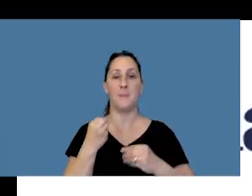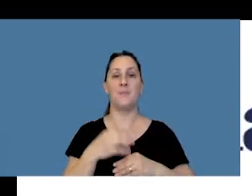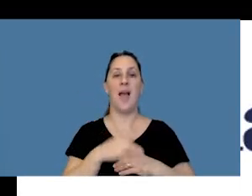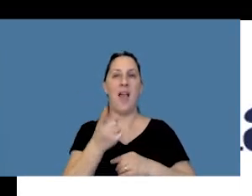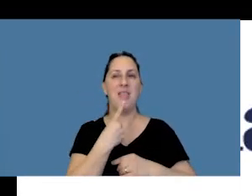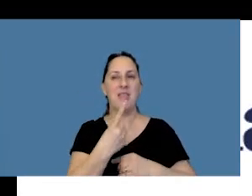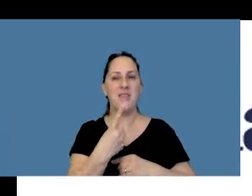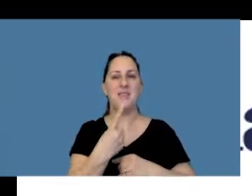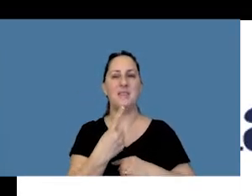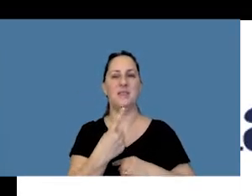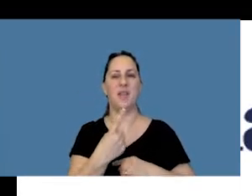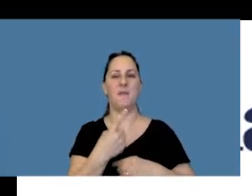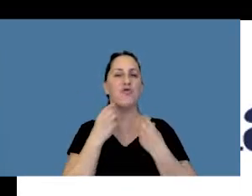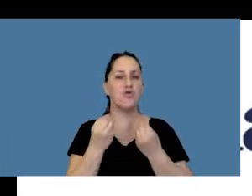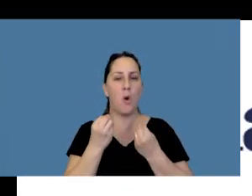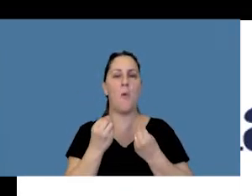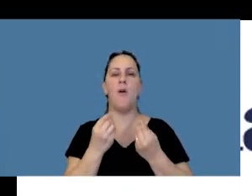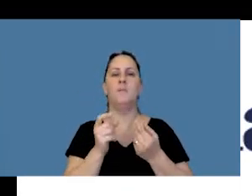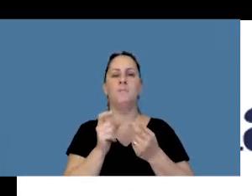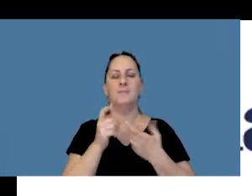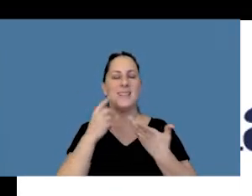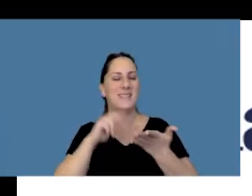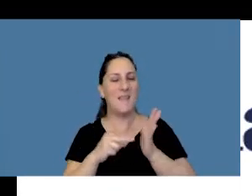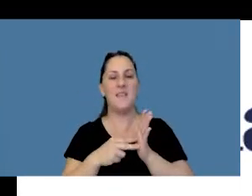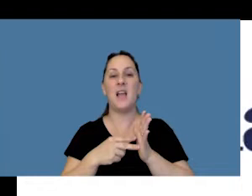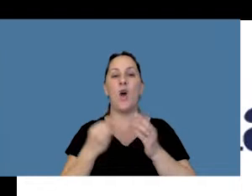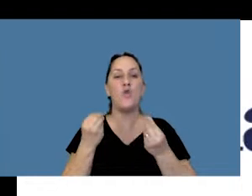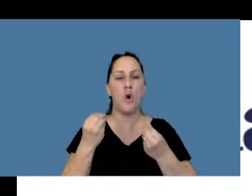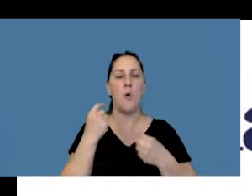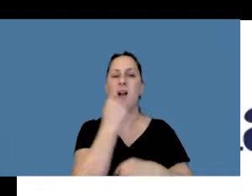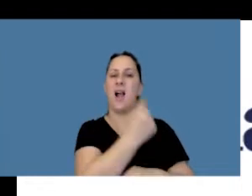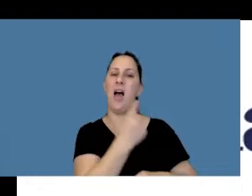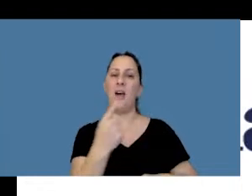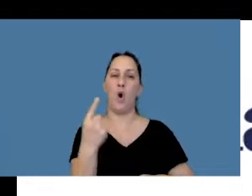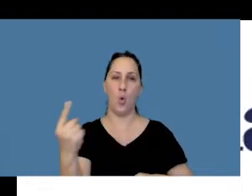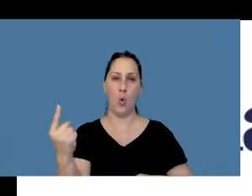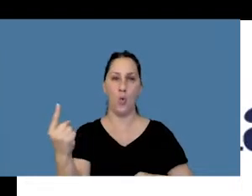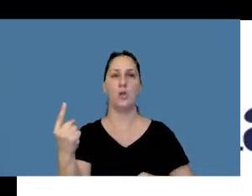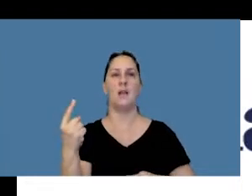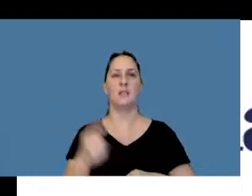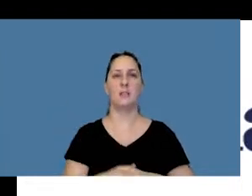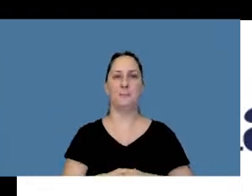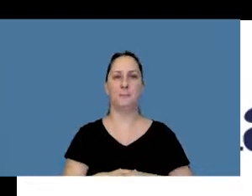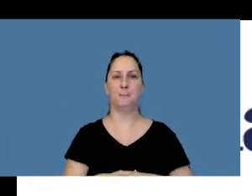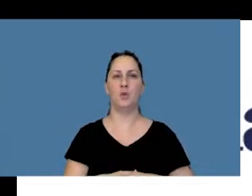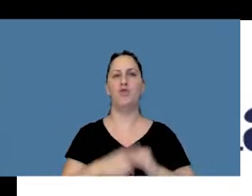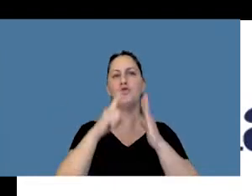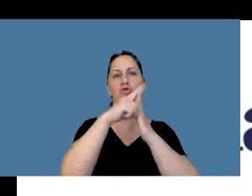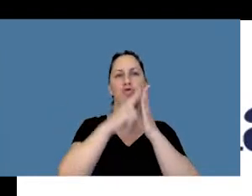define cuál es el concepto y alcance de cada una de las